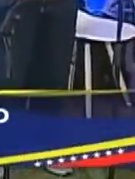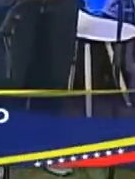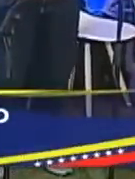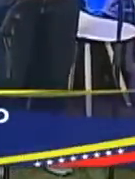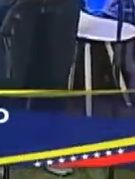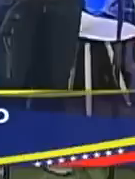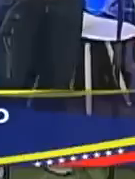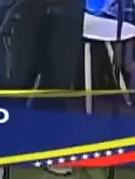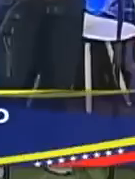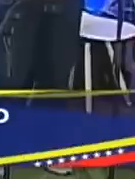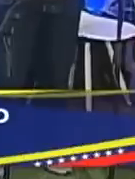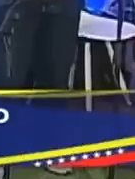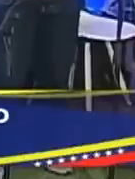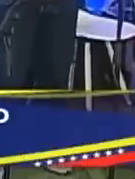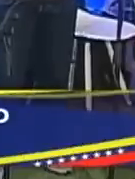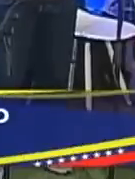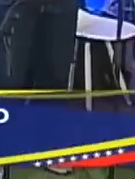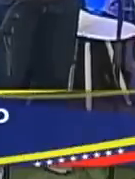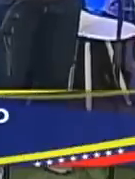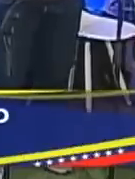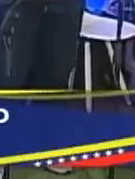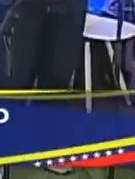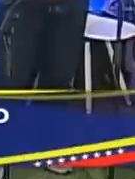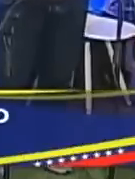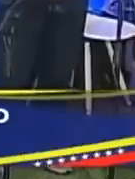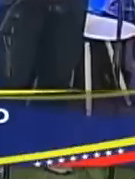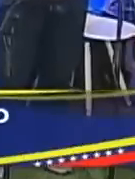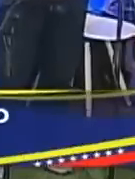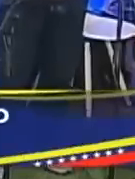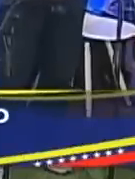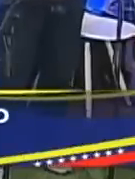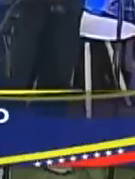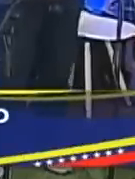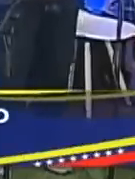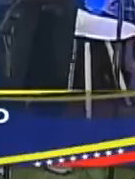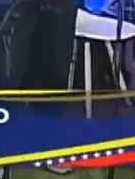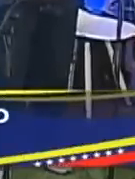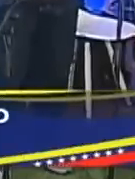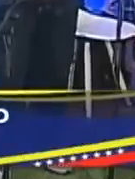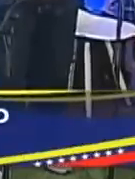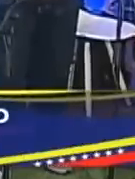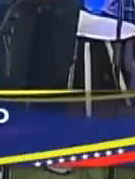Dicen que viene a caballo, pero trae la gualdarapa,